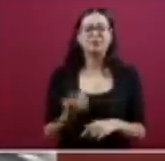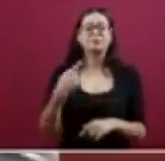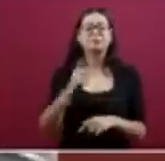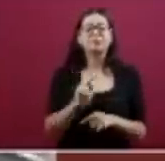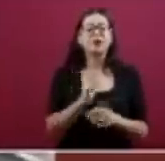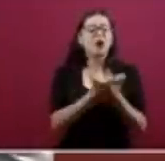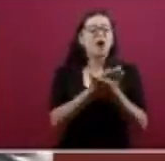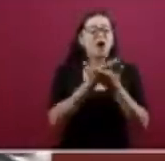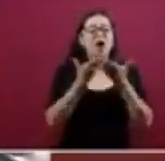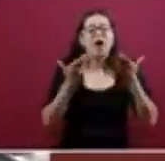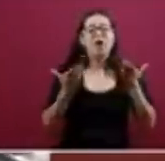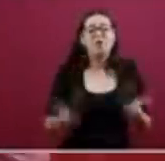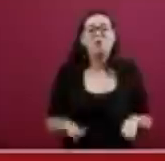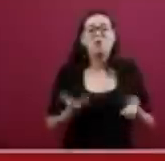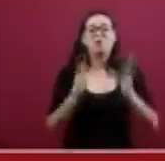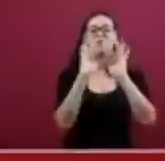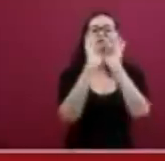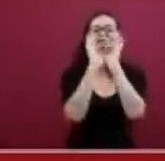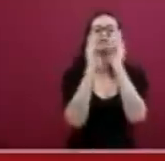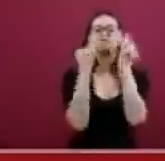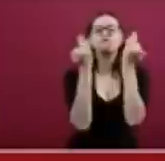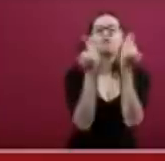de ayuda